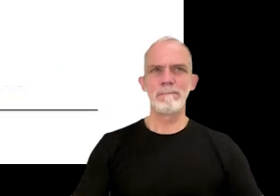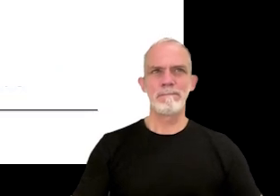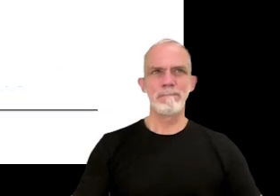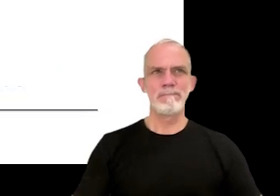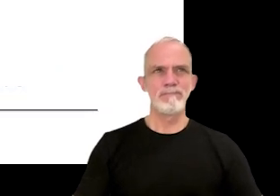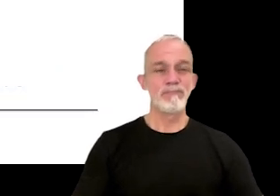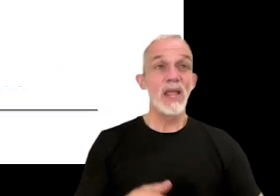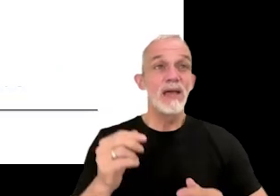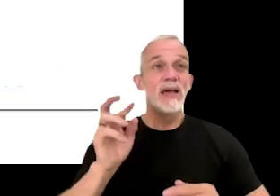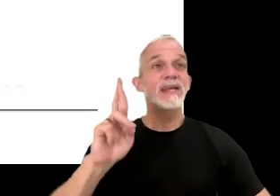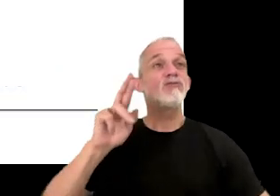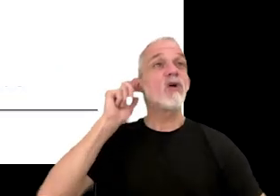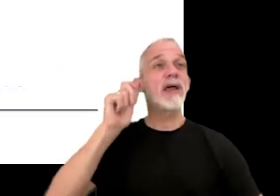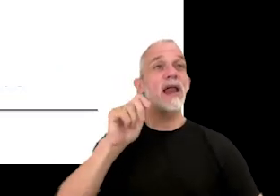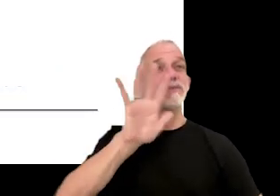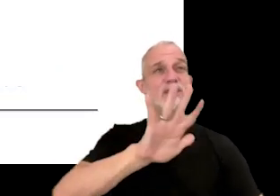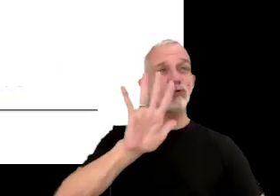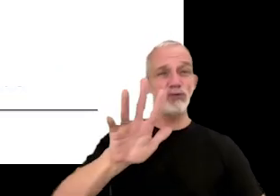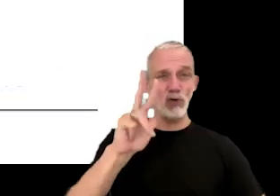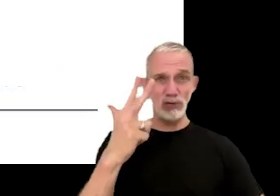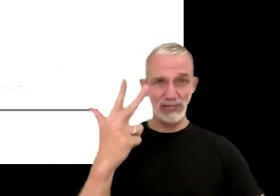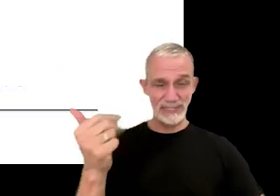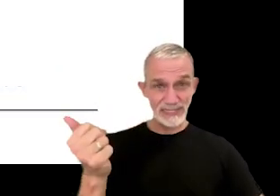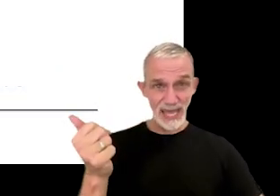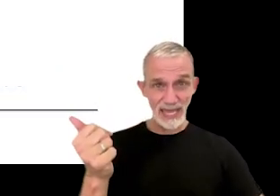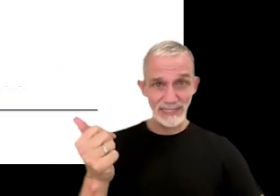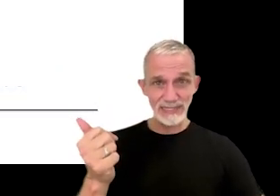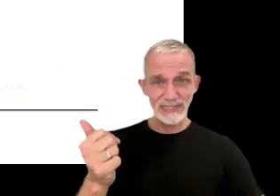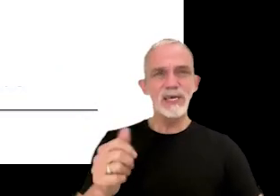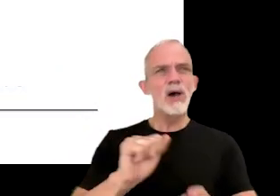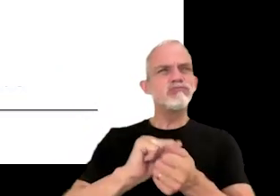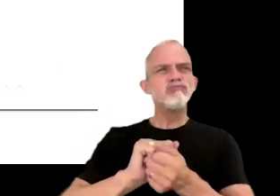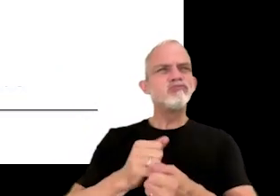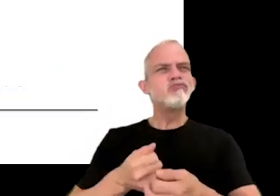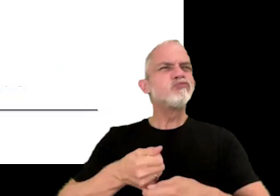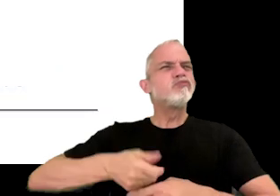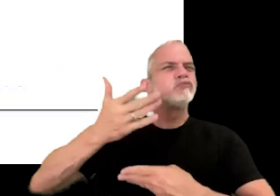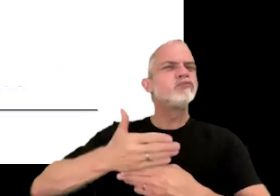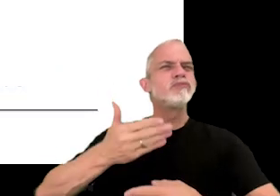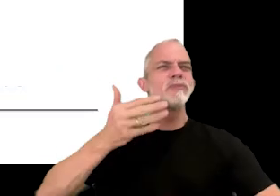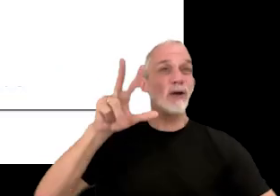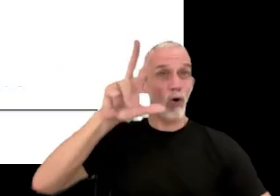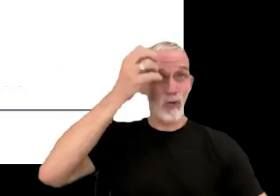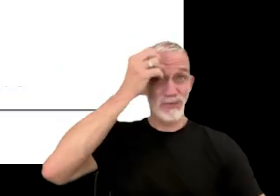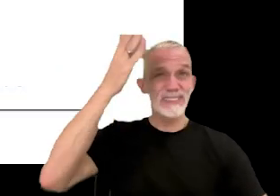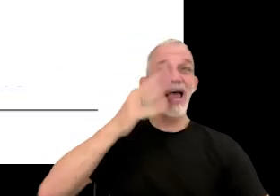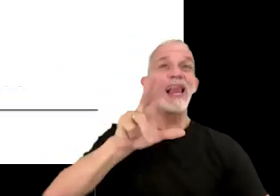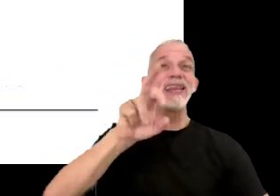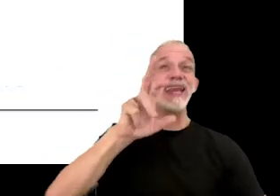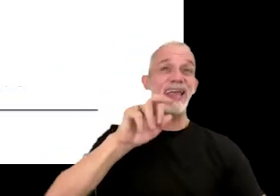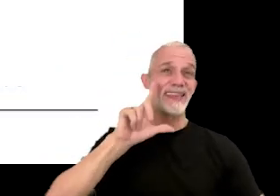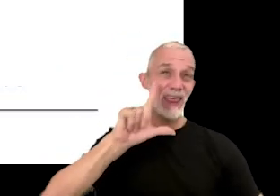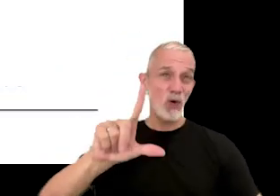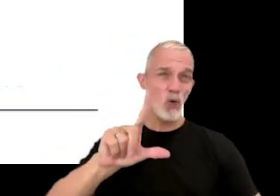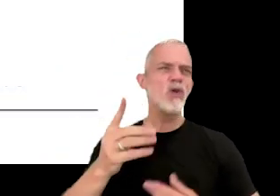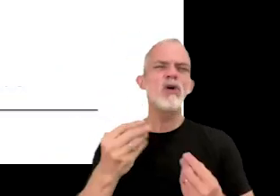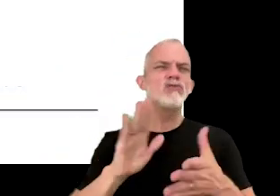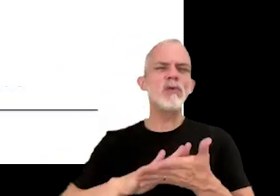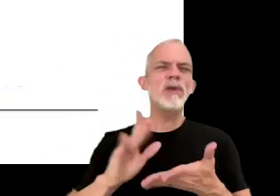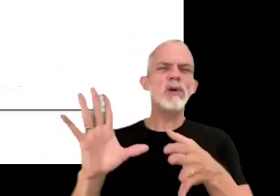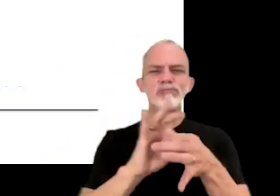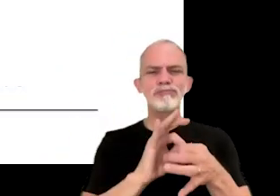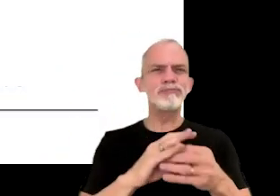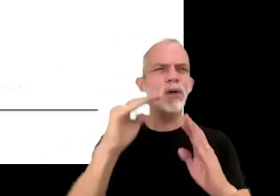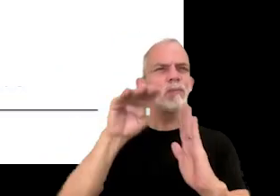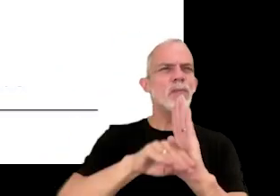La resolución 5536, publicada el 30 de julio, se vincula con el régimen de regularización